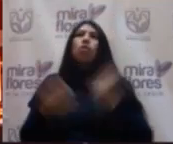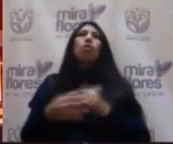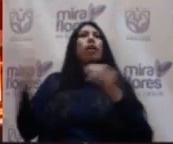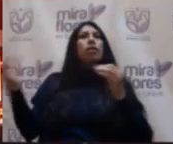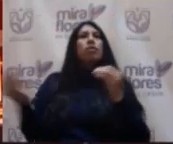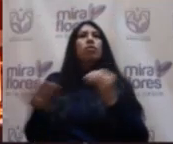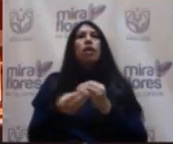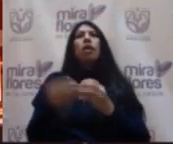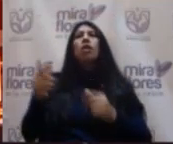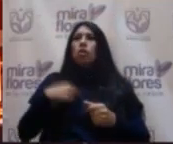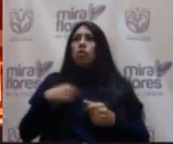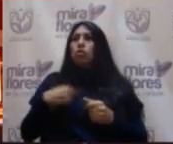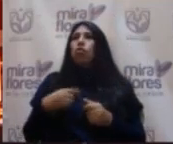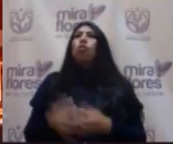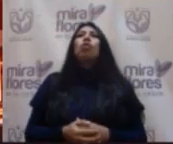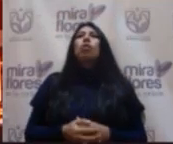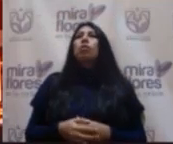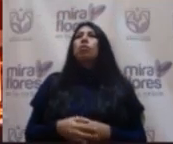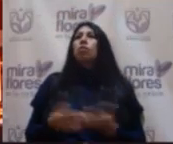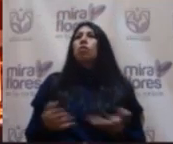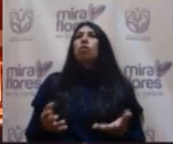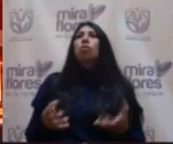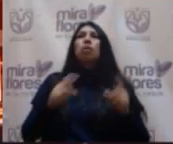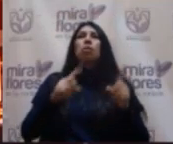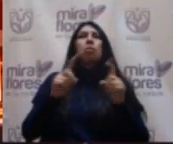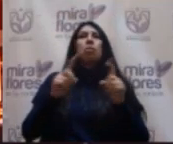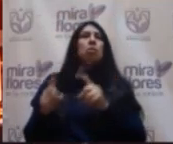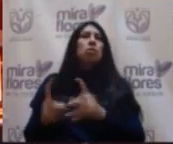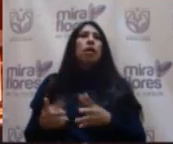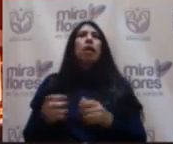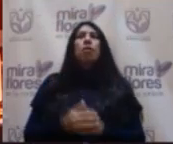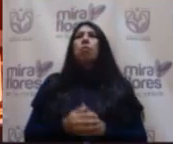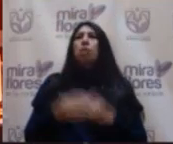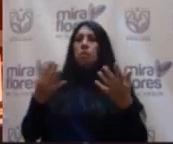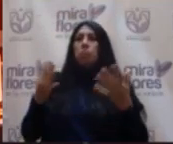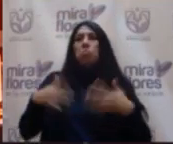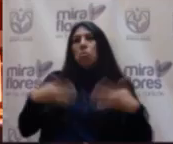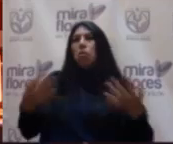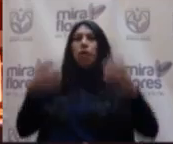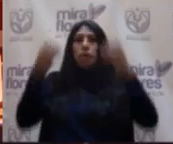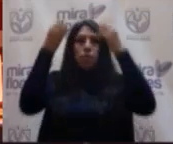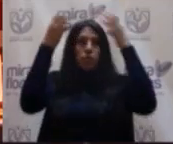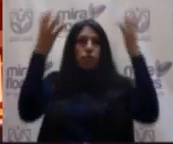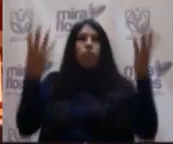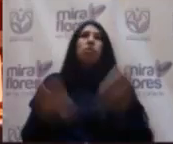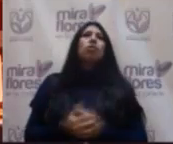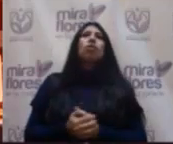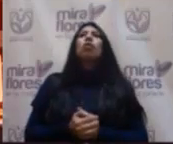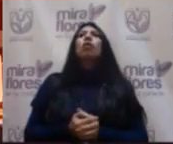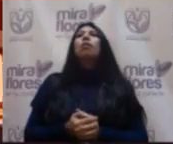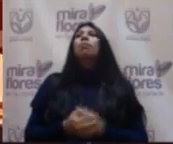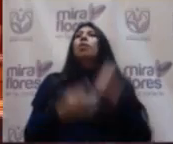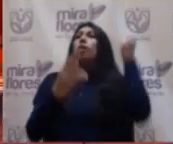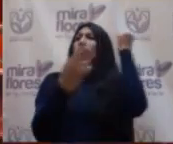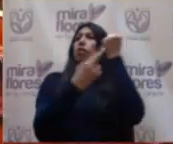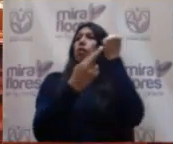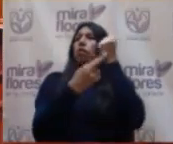más, estoy a disposición de los miembros del Consejo para poder ampliar esta información. Muy bien, recibo los diálogos.